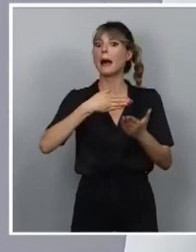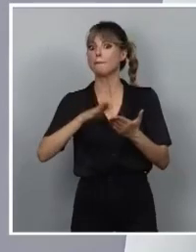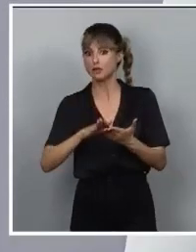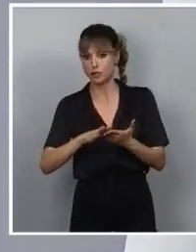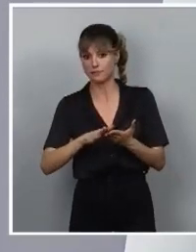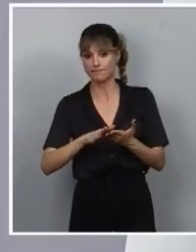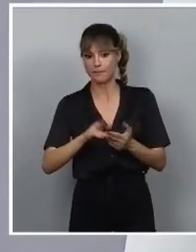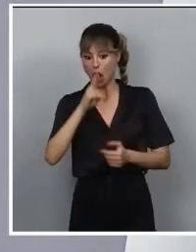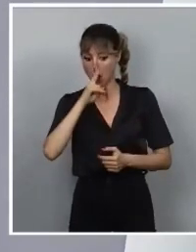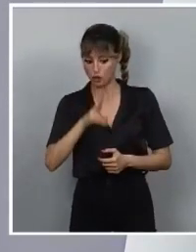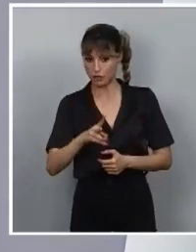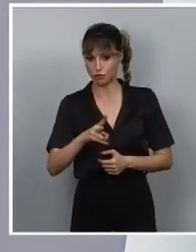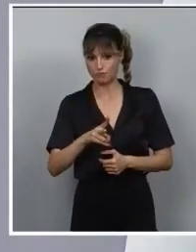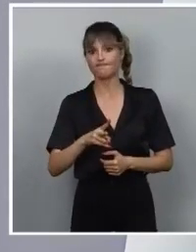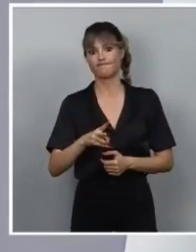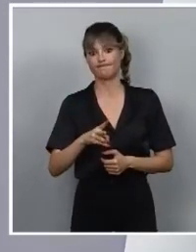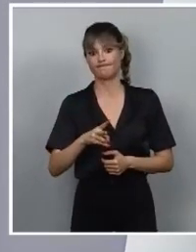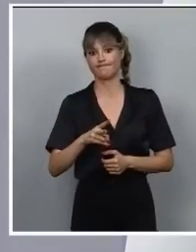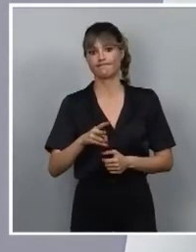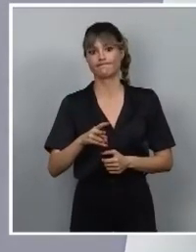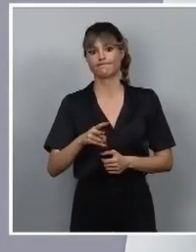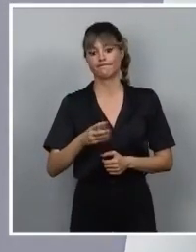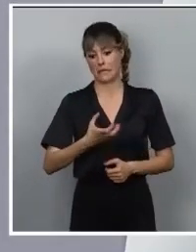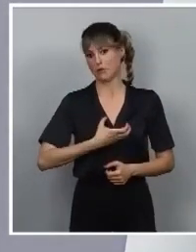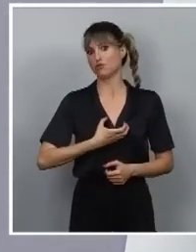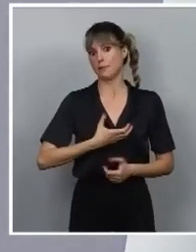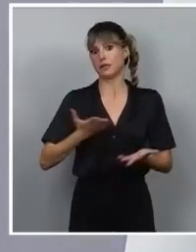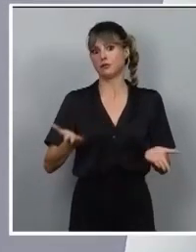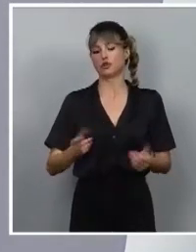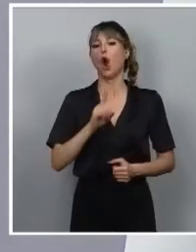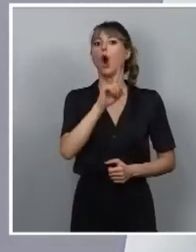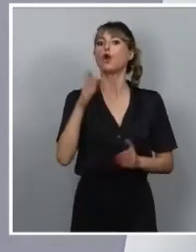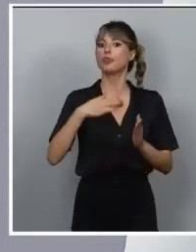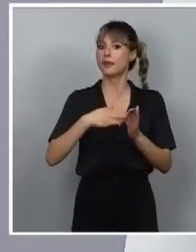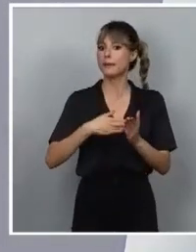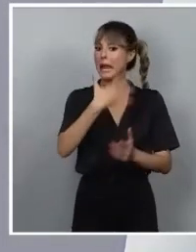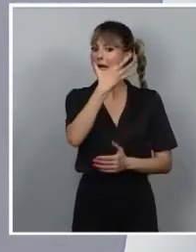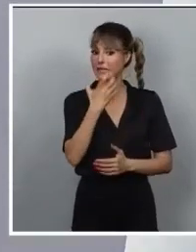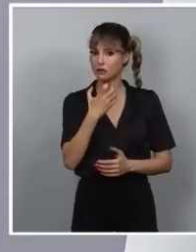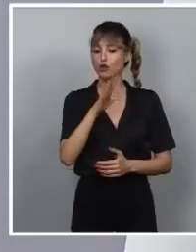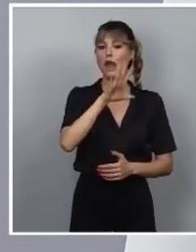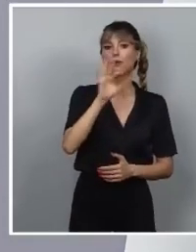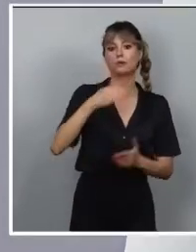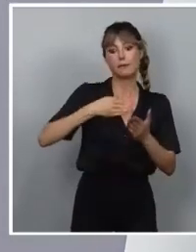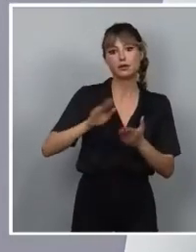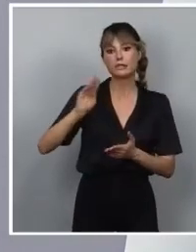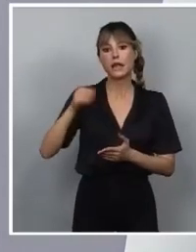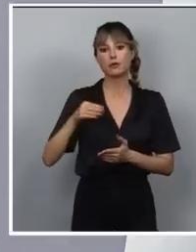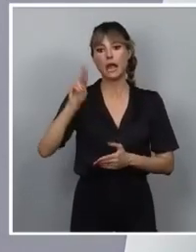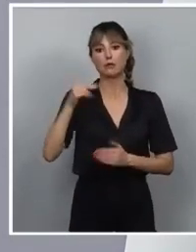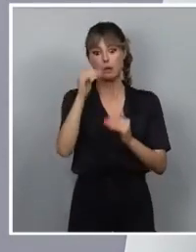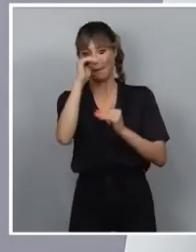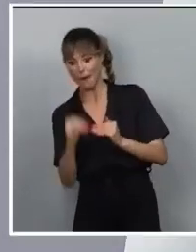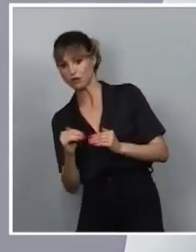al gobierno, avisan de que quieren el mismo trato que Cataluña, en este caso Joan Baldoví, de Compromís. Que se lleguen a acuerdos con otras comunidades no nos